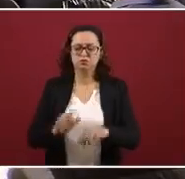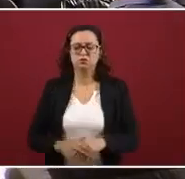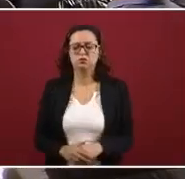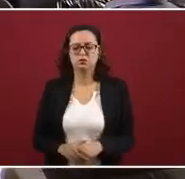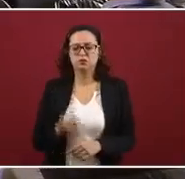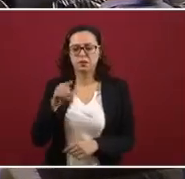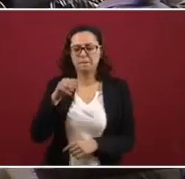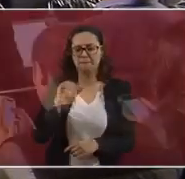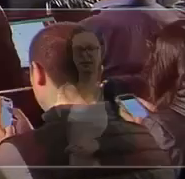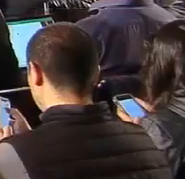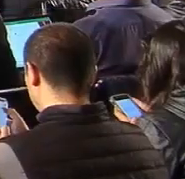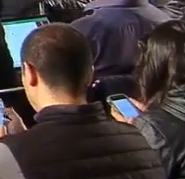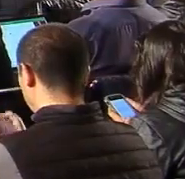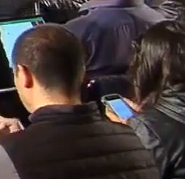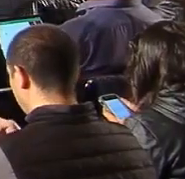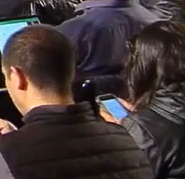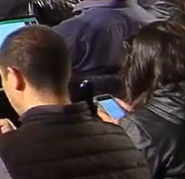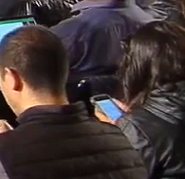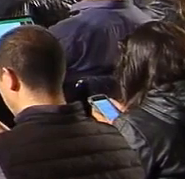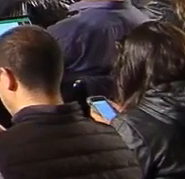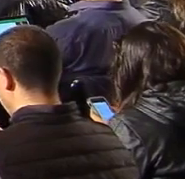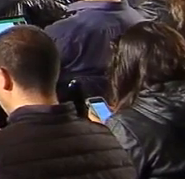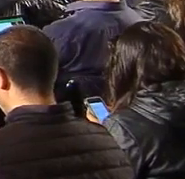en Minatitlán,